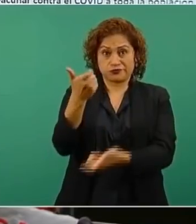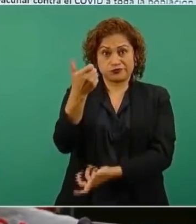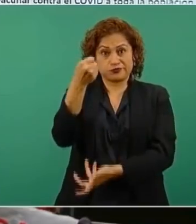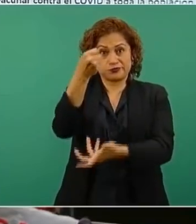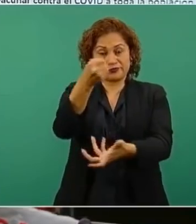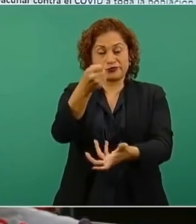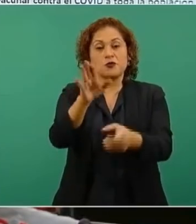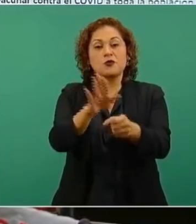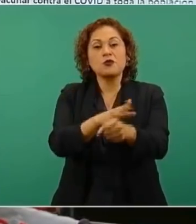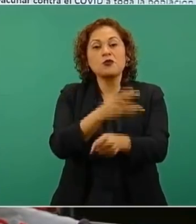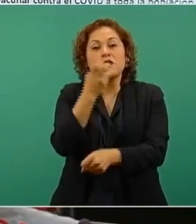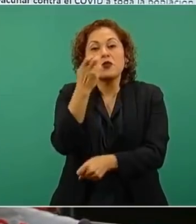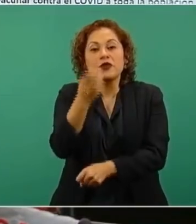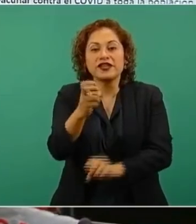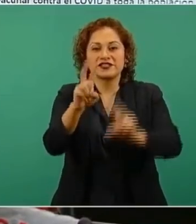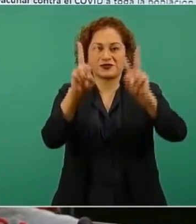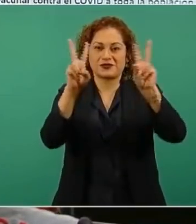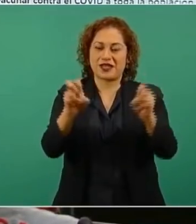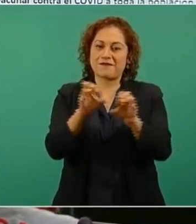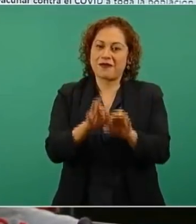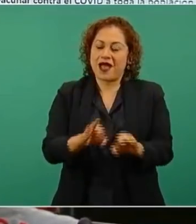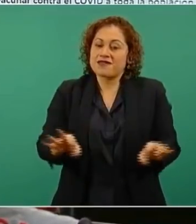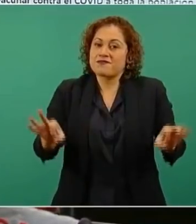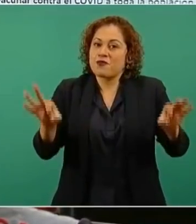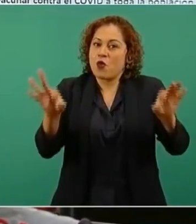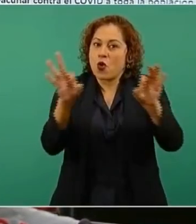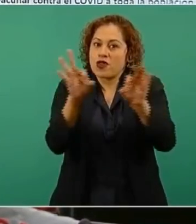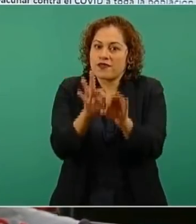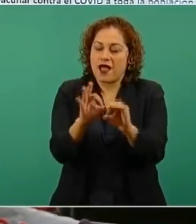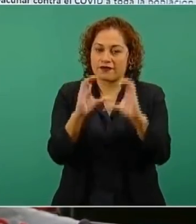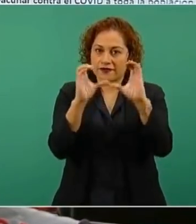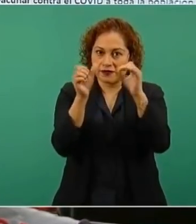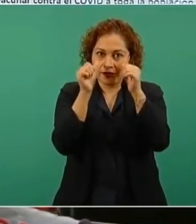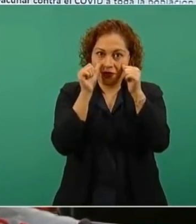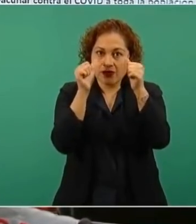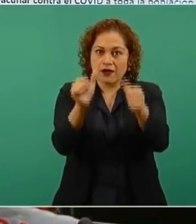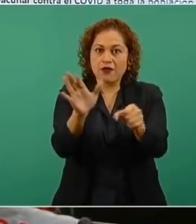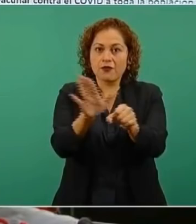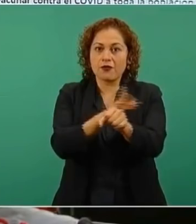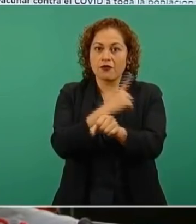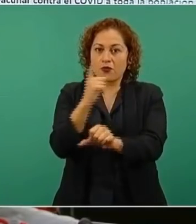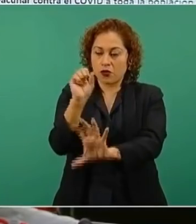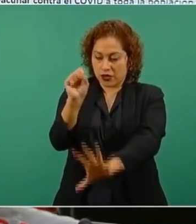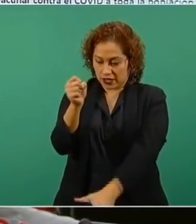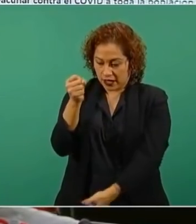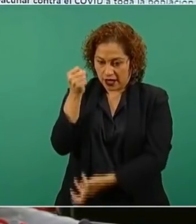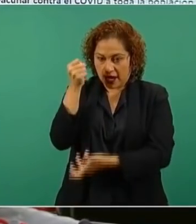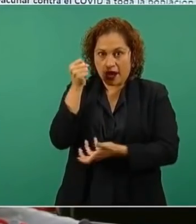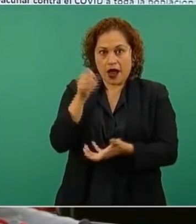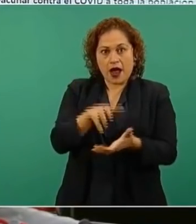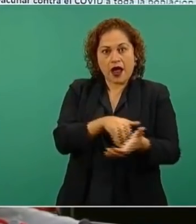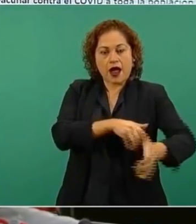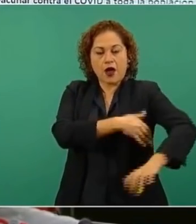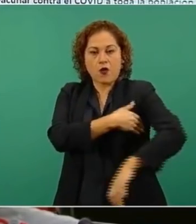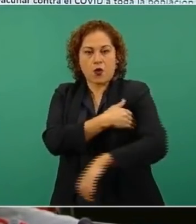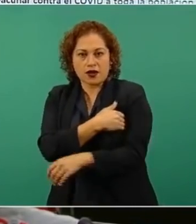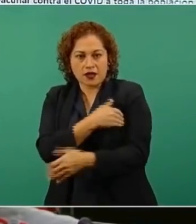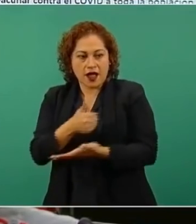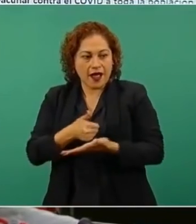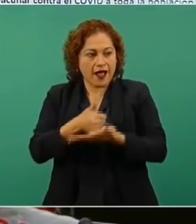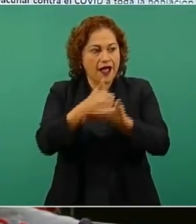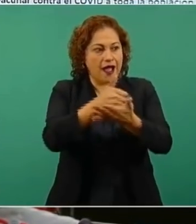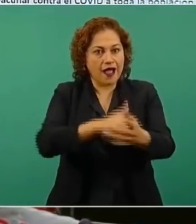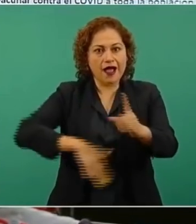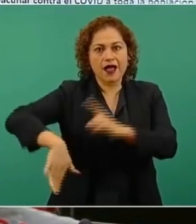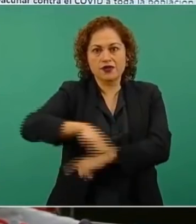puede destinar a la población, a la gente más necesitada, a la de a pie, ¿no? Por